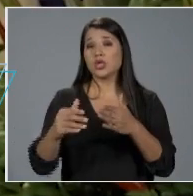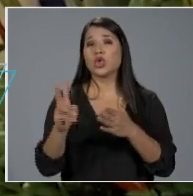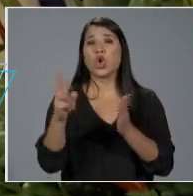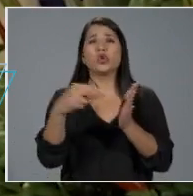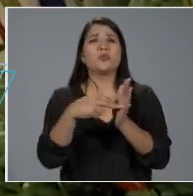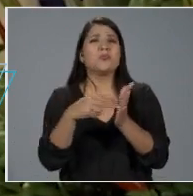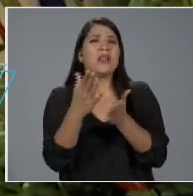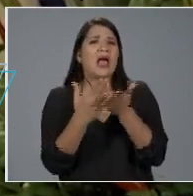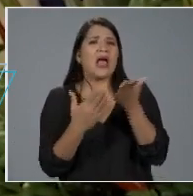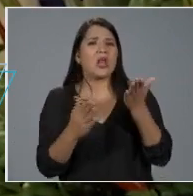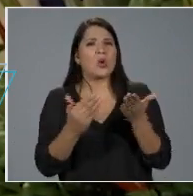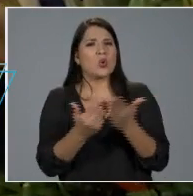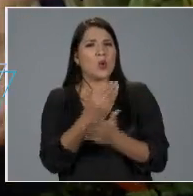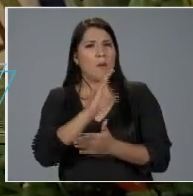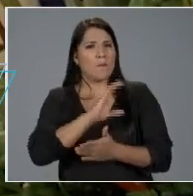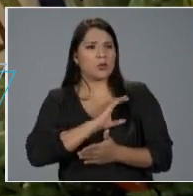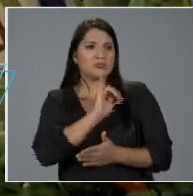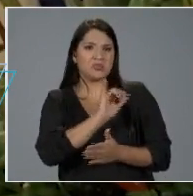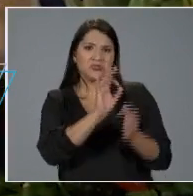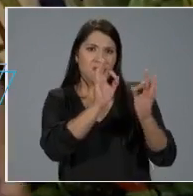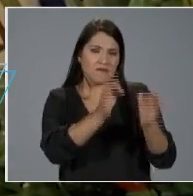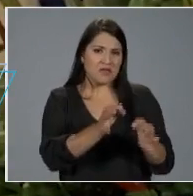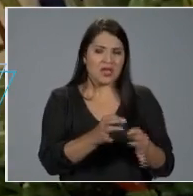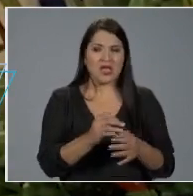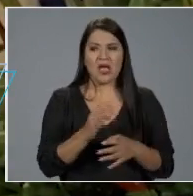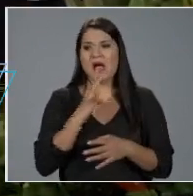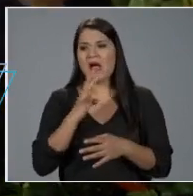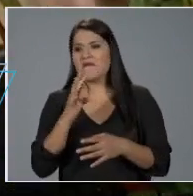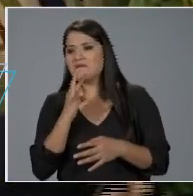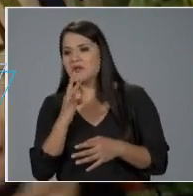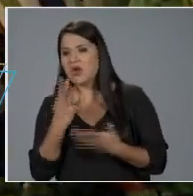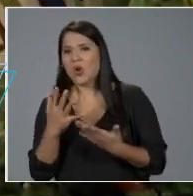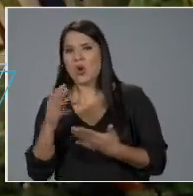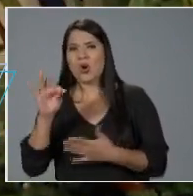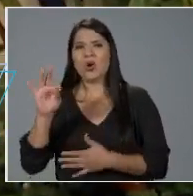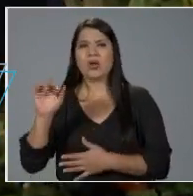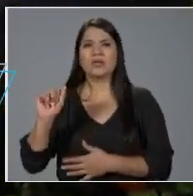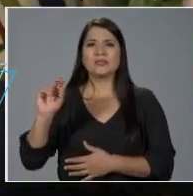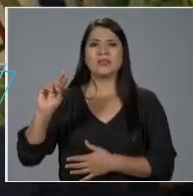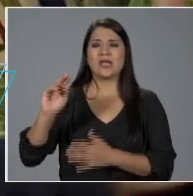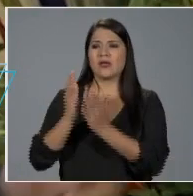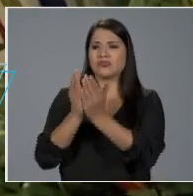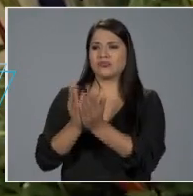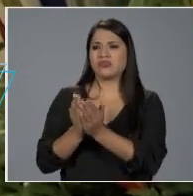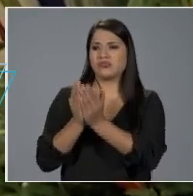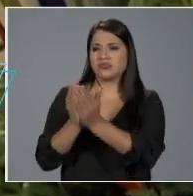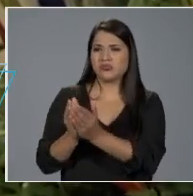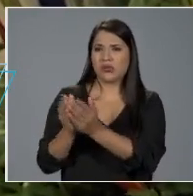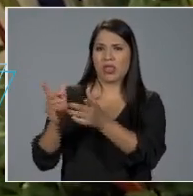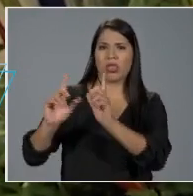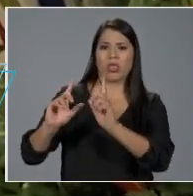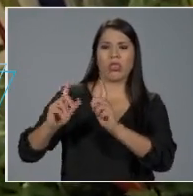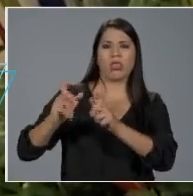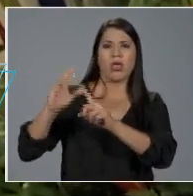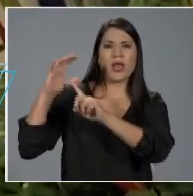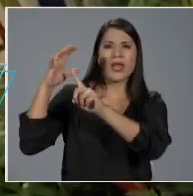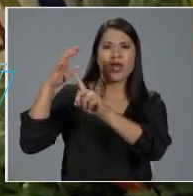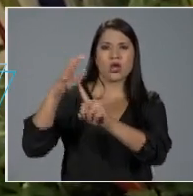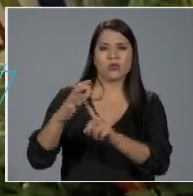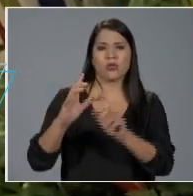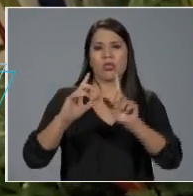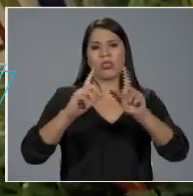nuevos policías. Todo eso está muy bien, habló de tanquetas, habló de helicópteros, habló de 3